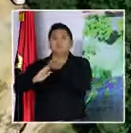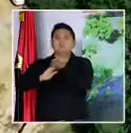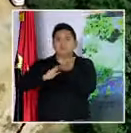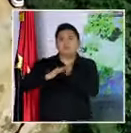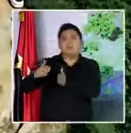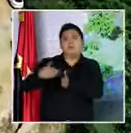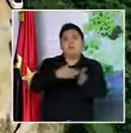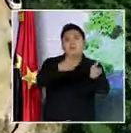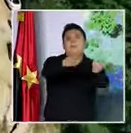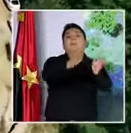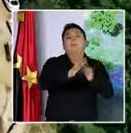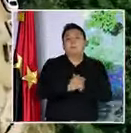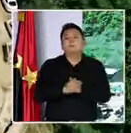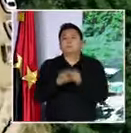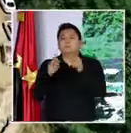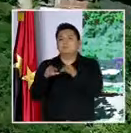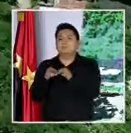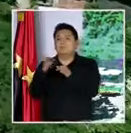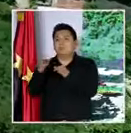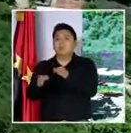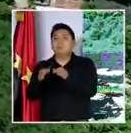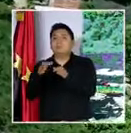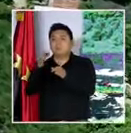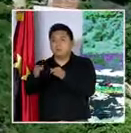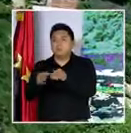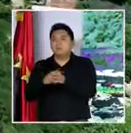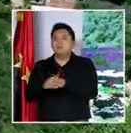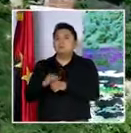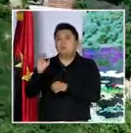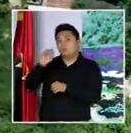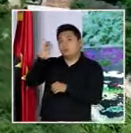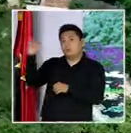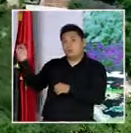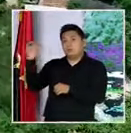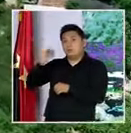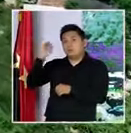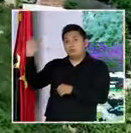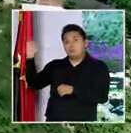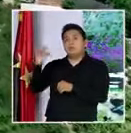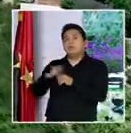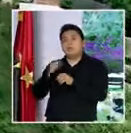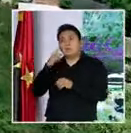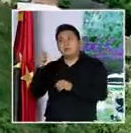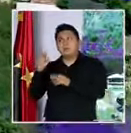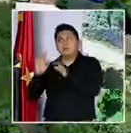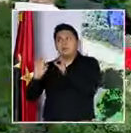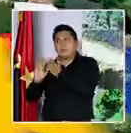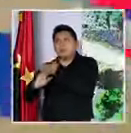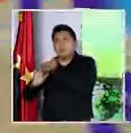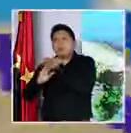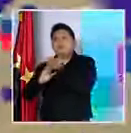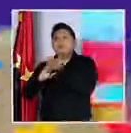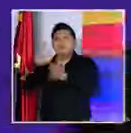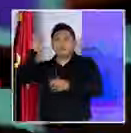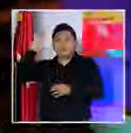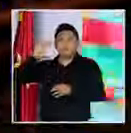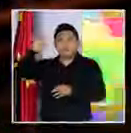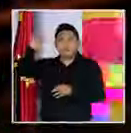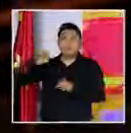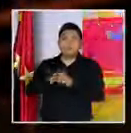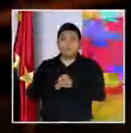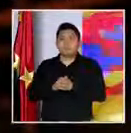de habitantes de los pueblos de Occidente, Cúcuta y los municipios en la vía hacia el municipio de Ocaña se verán beneficiados. Y